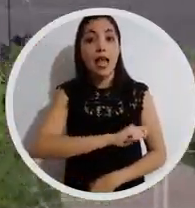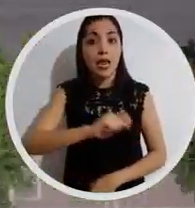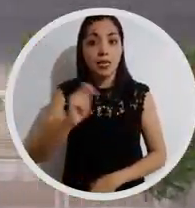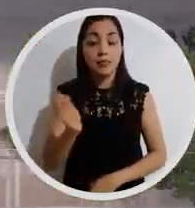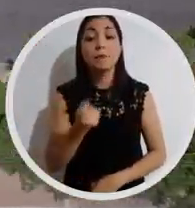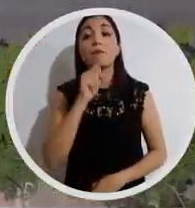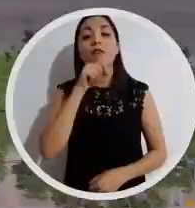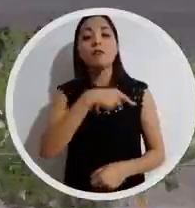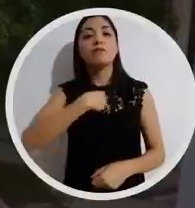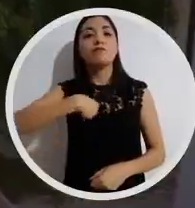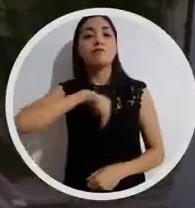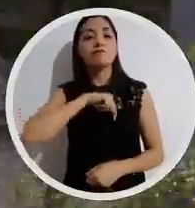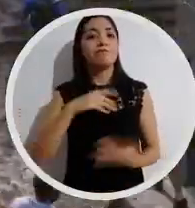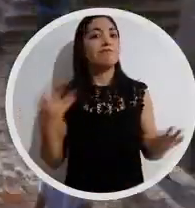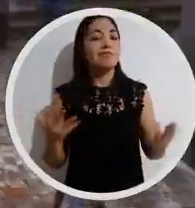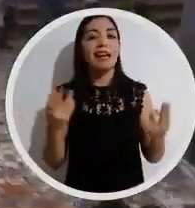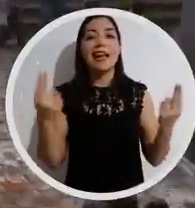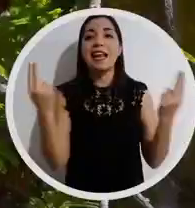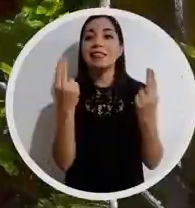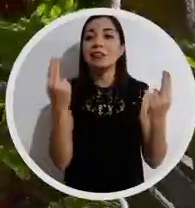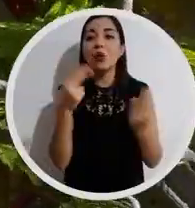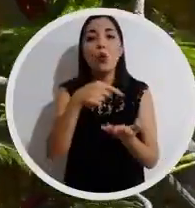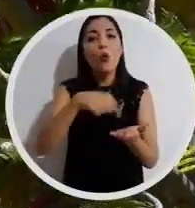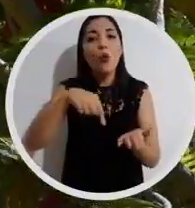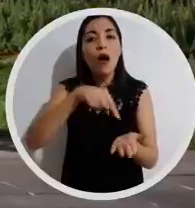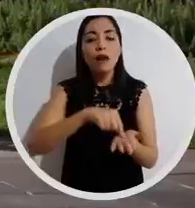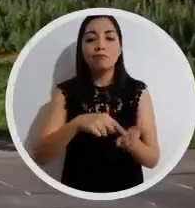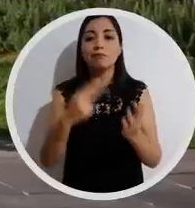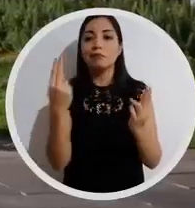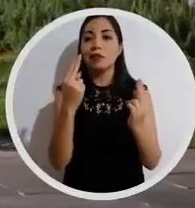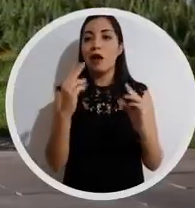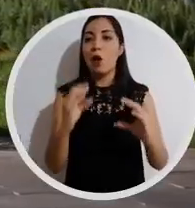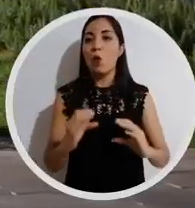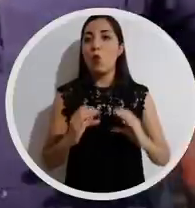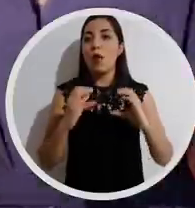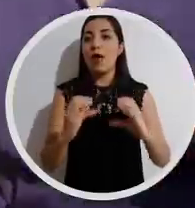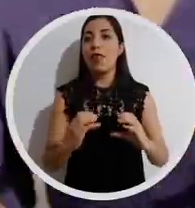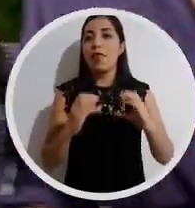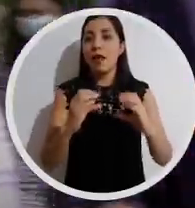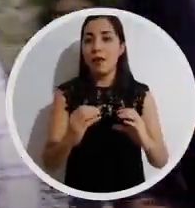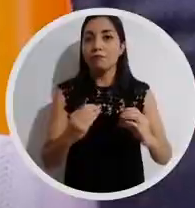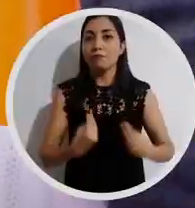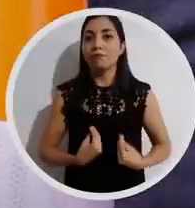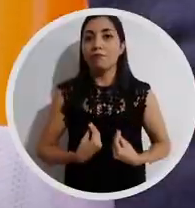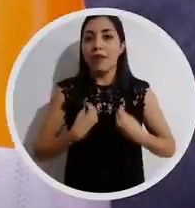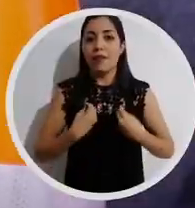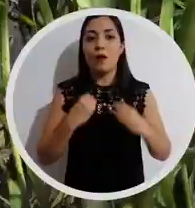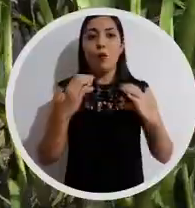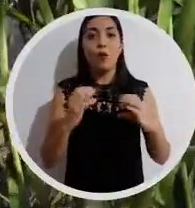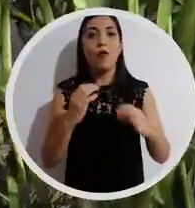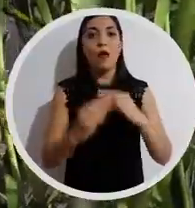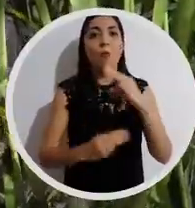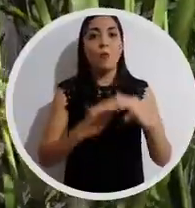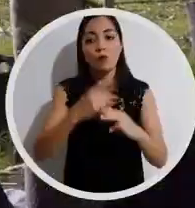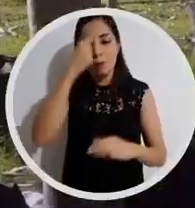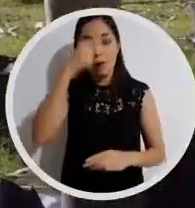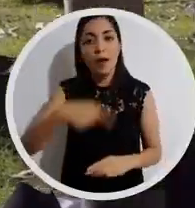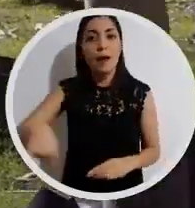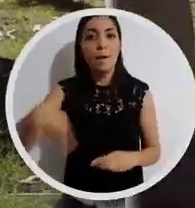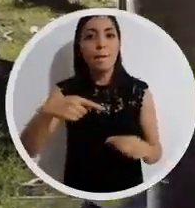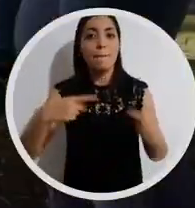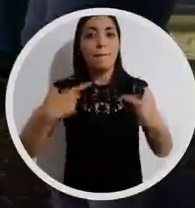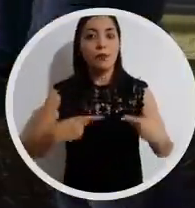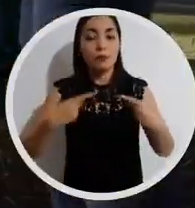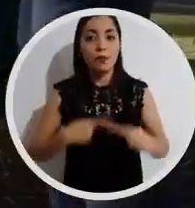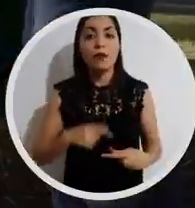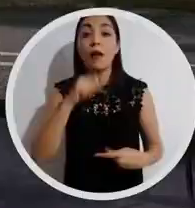Nos propusimos promover y crear una ciudad sustentable que mejore la calidad de vida de todas las personas. También trabajamos en la creación